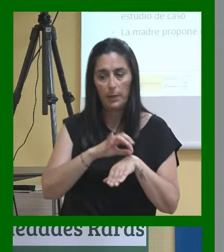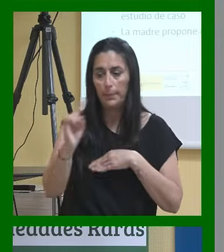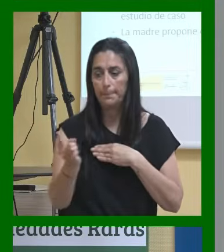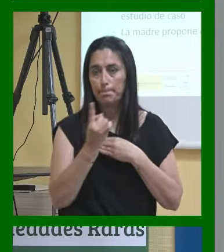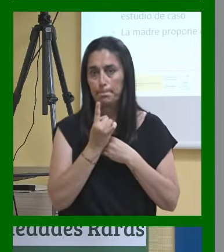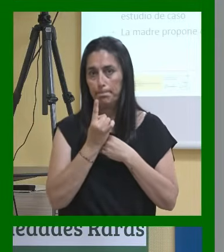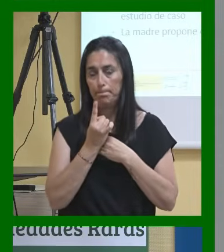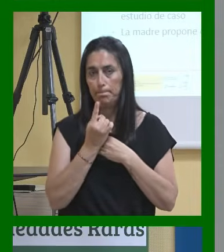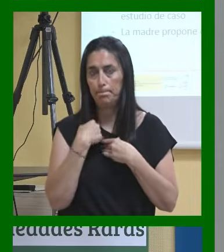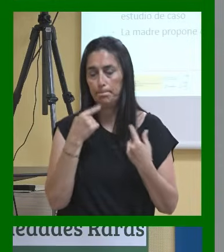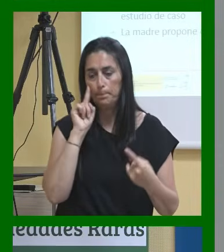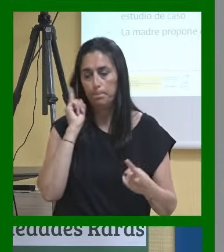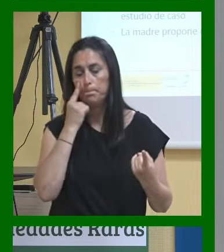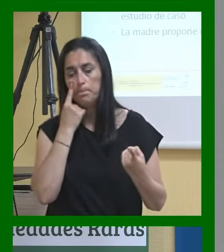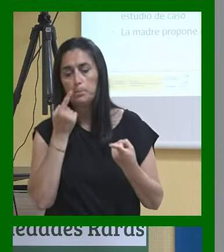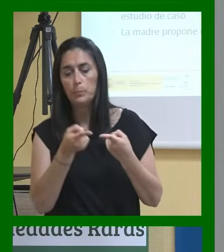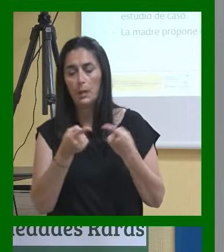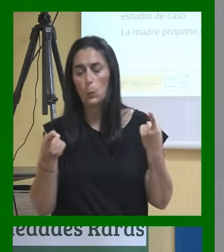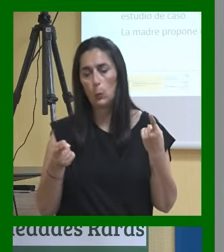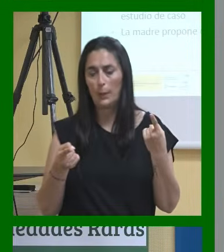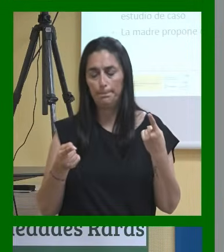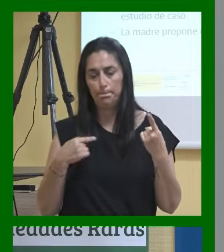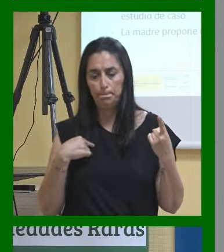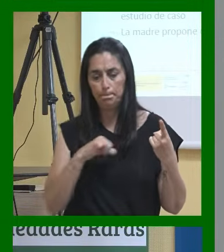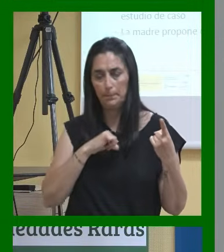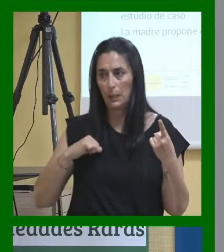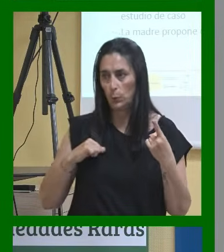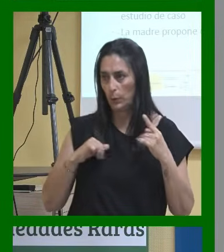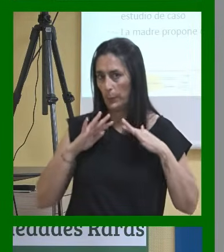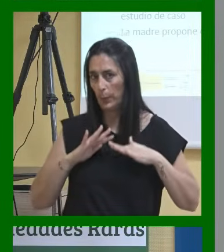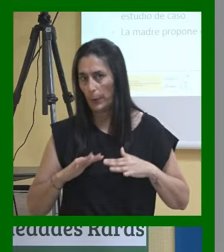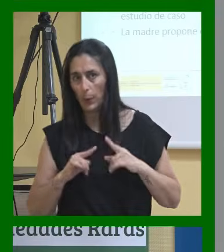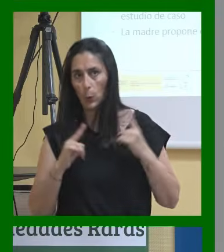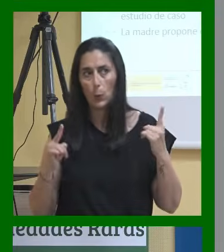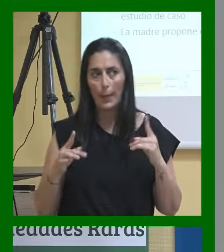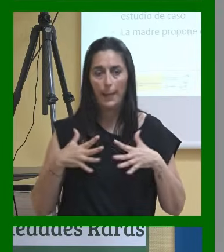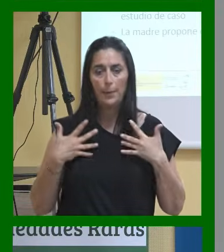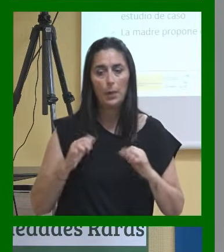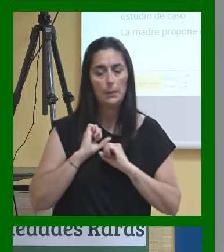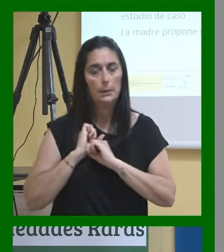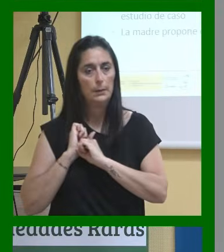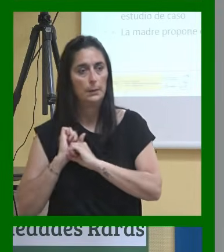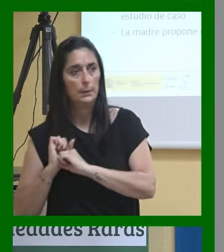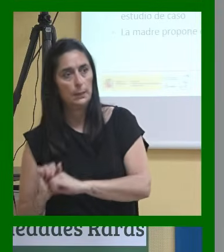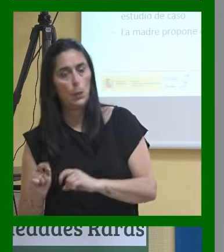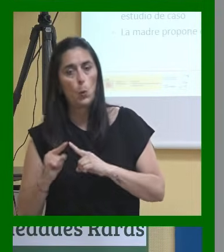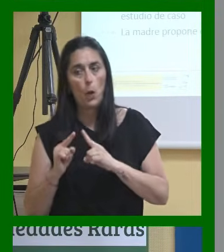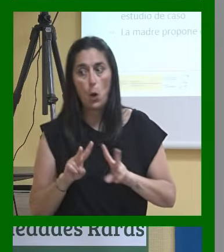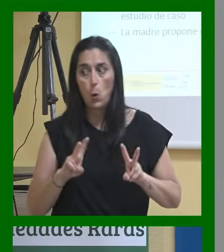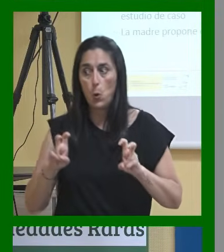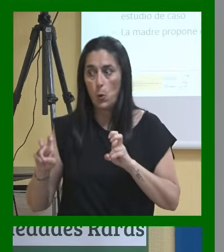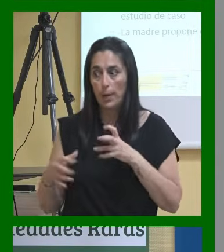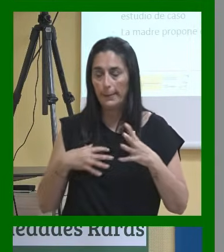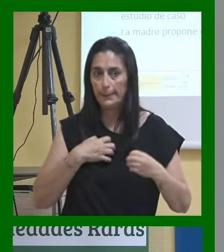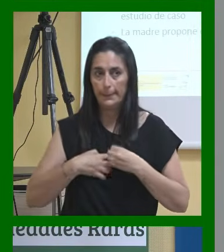consultas empezamos a detectar que es un niño pues, con baja autonomía, con dependencia emocional, mucha ansiedad ante las novedades,